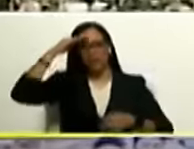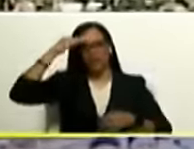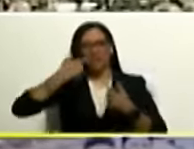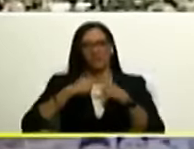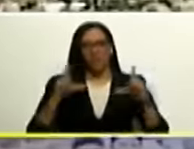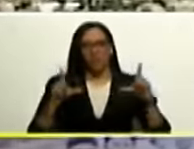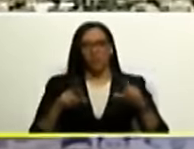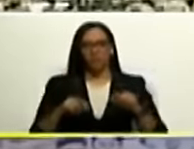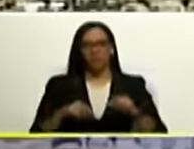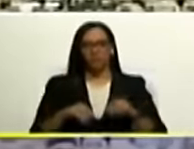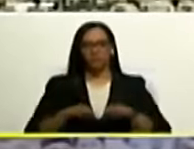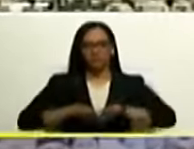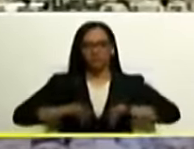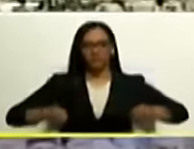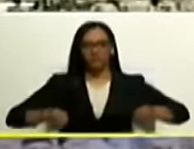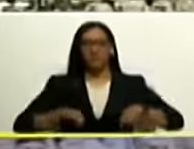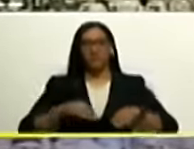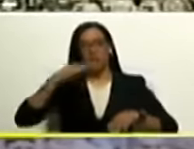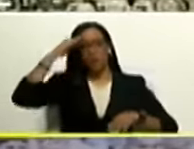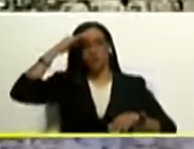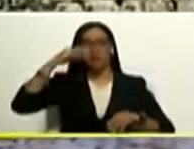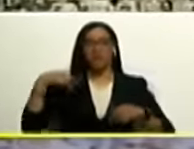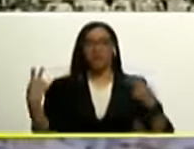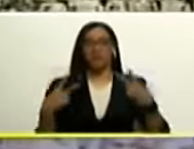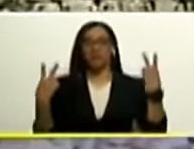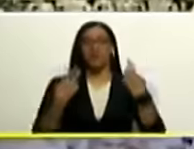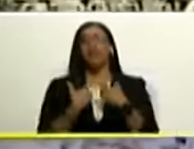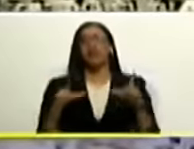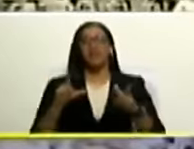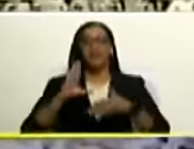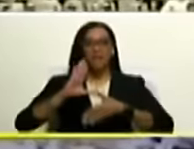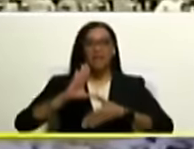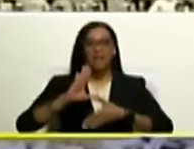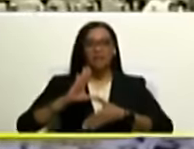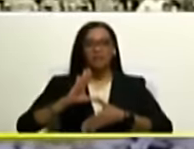Y los oficiales que habían obtenido la gloria y la libertad de América